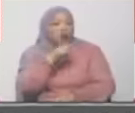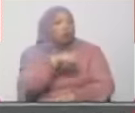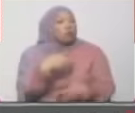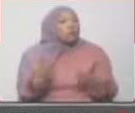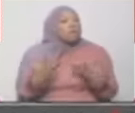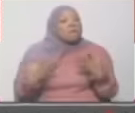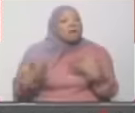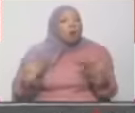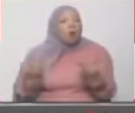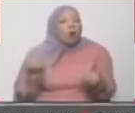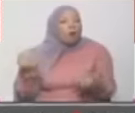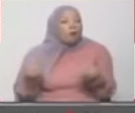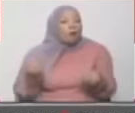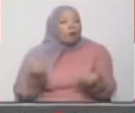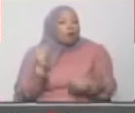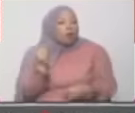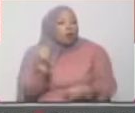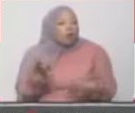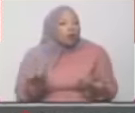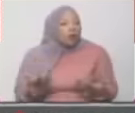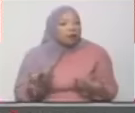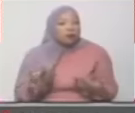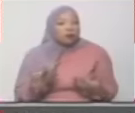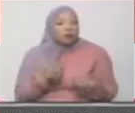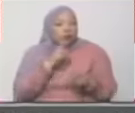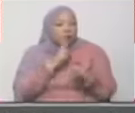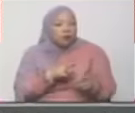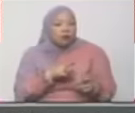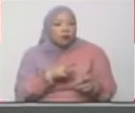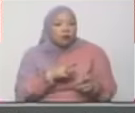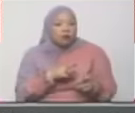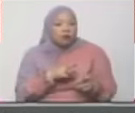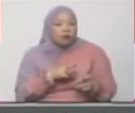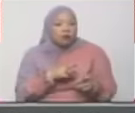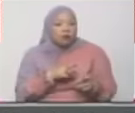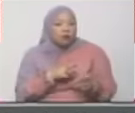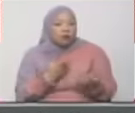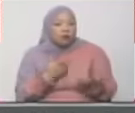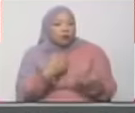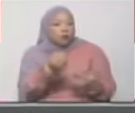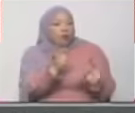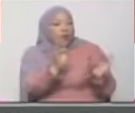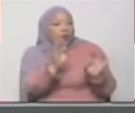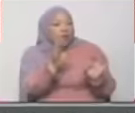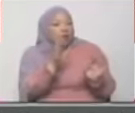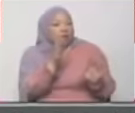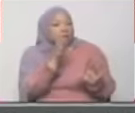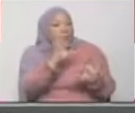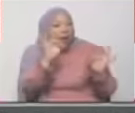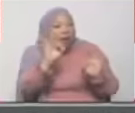cosa? Y la peor respuesta que tú le podías dar a él, no hay novedad,